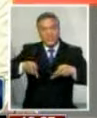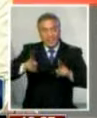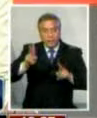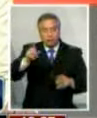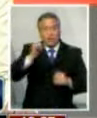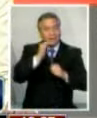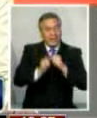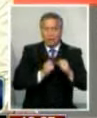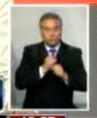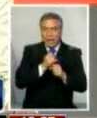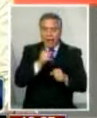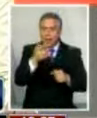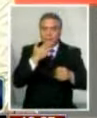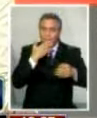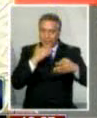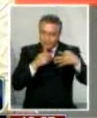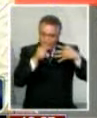definición